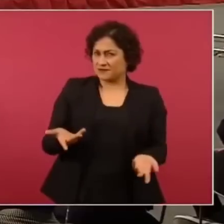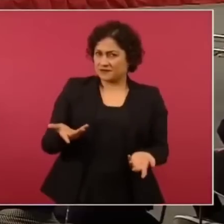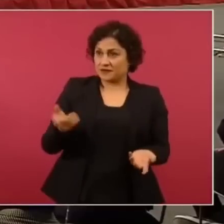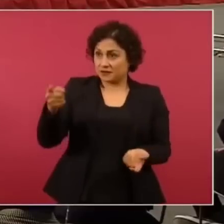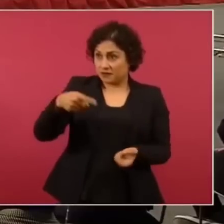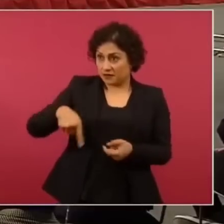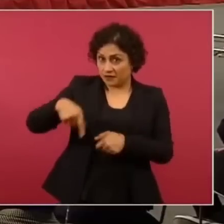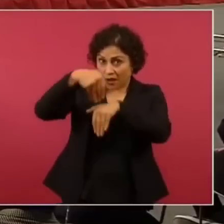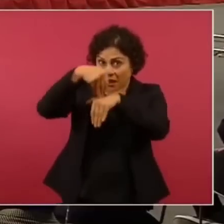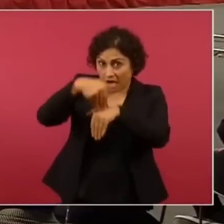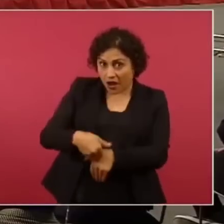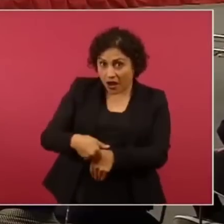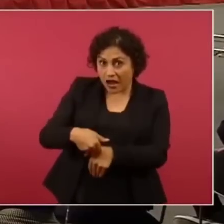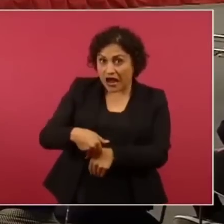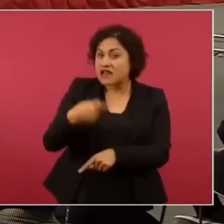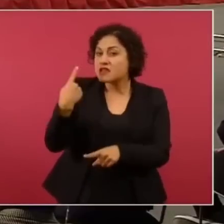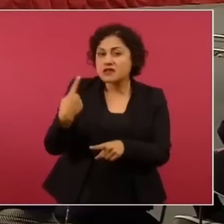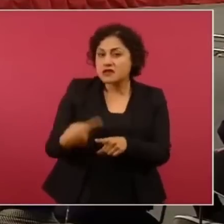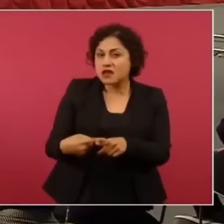de la oligarquía